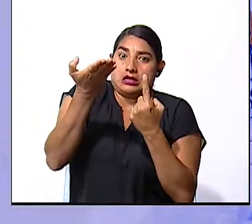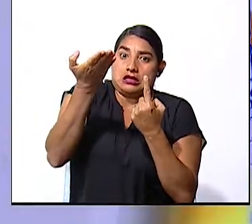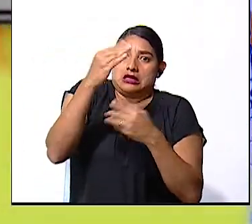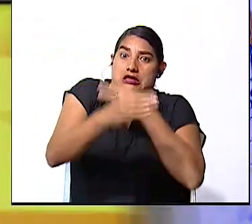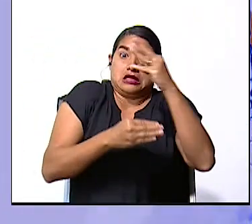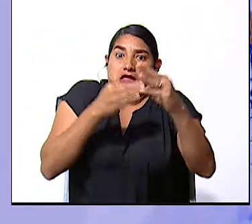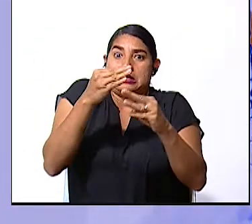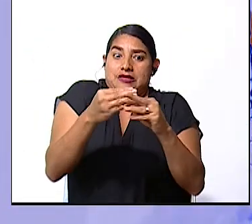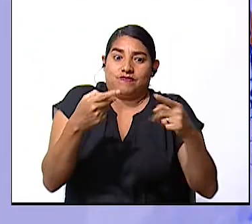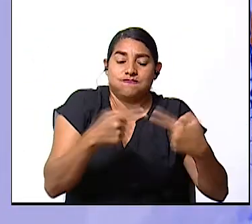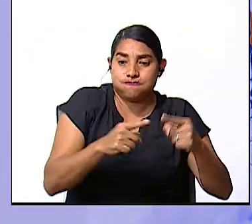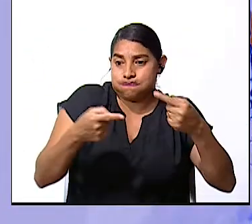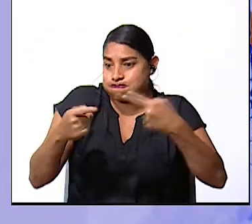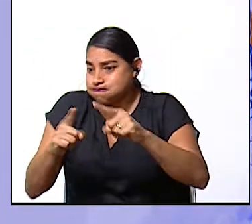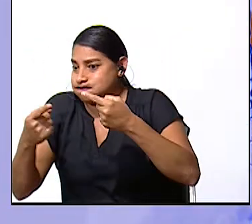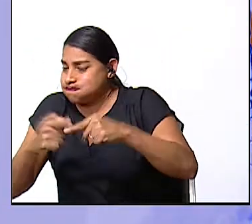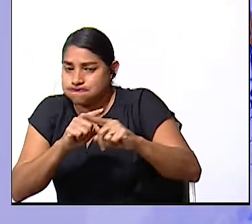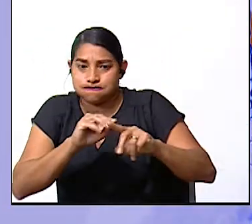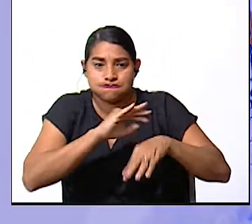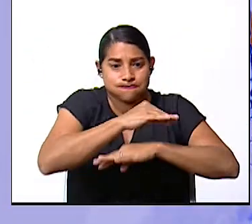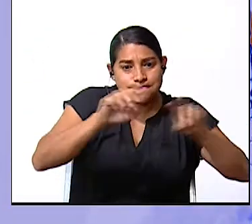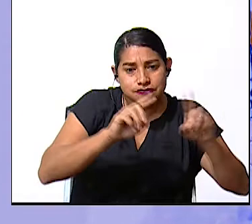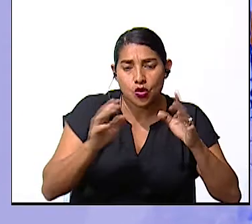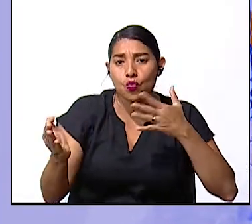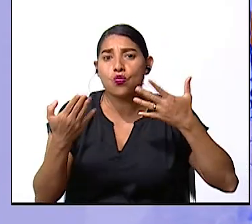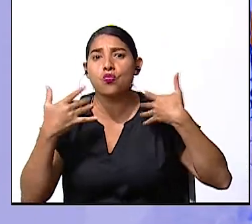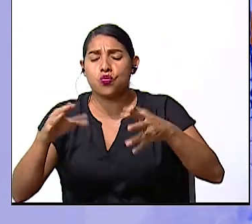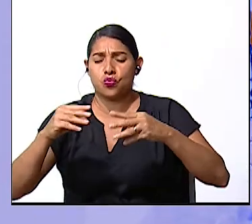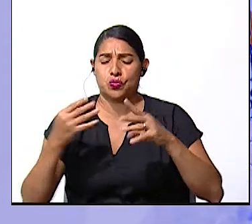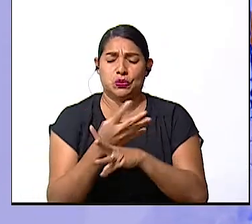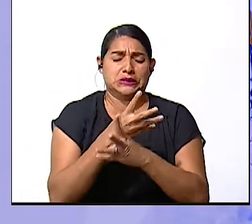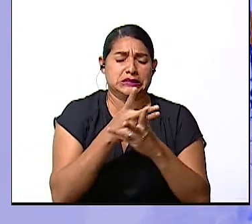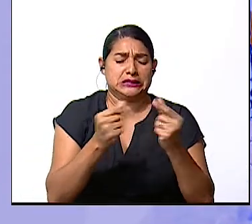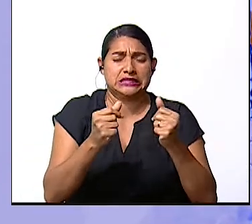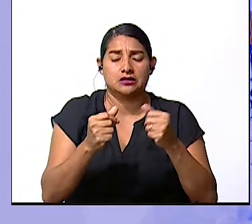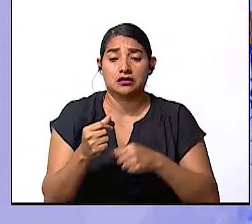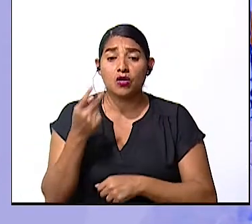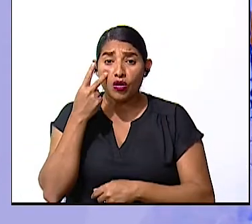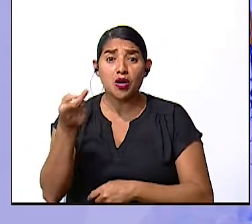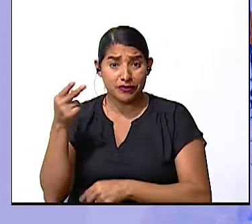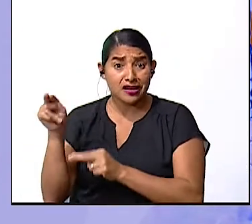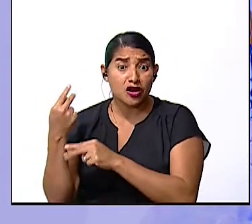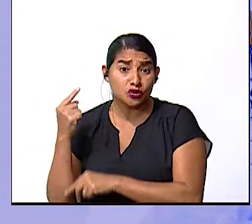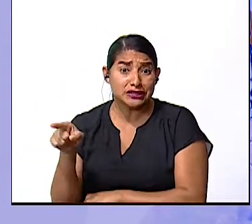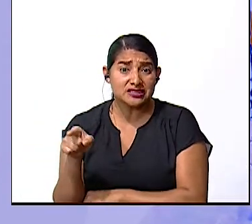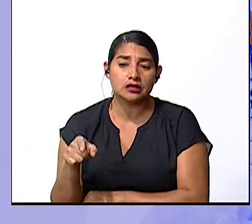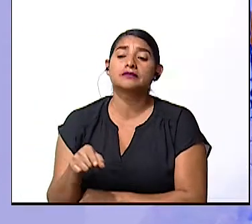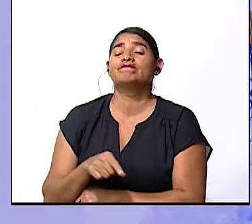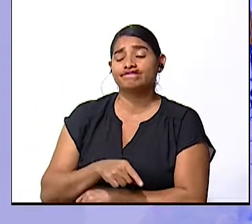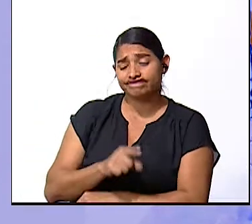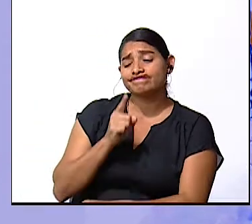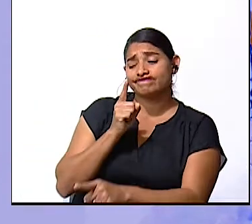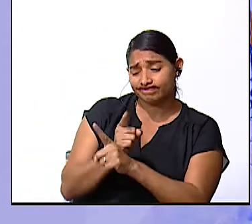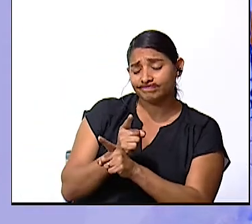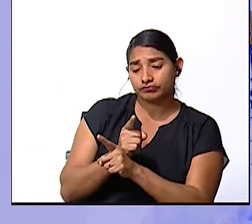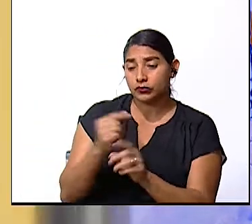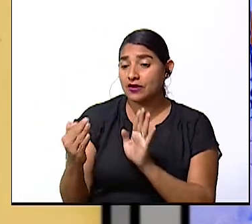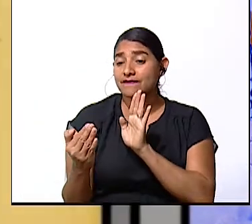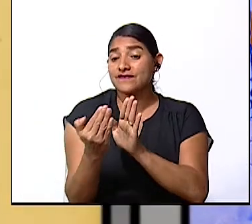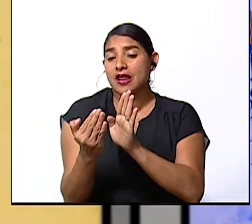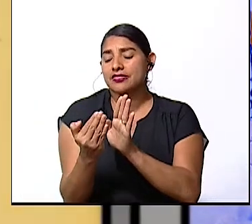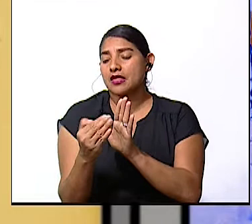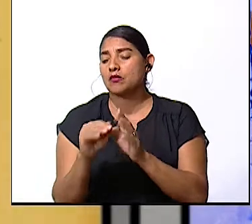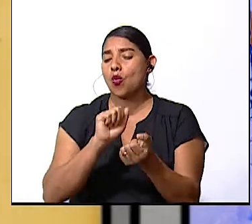eso ocurren con mayor frecuencia fenómenos climáticos extremos. Como los que vi en las noticias. Estamos, Darwin, frente a